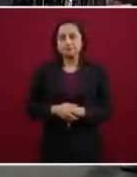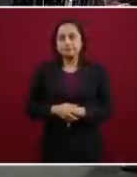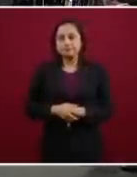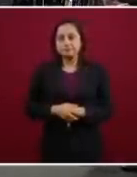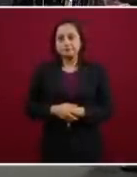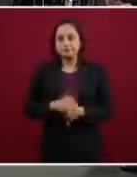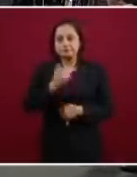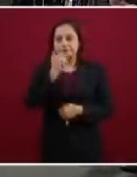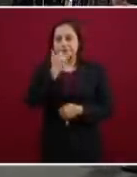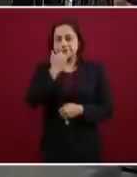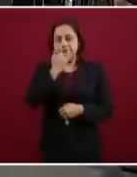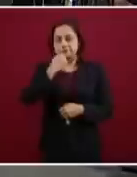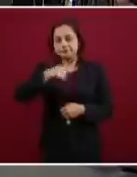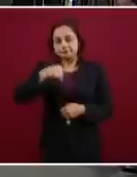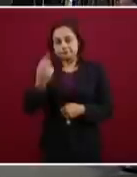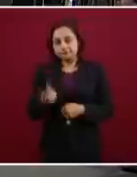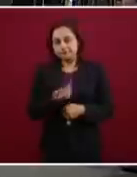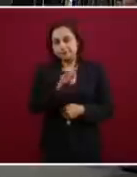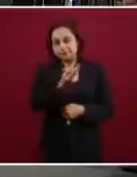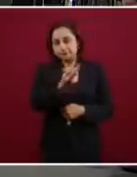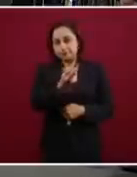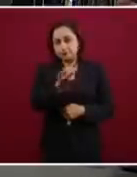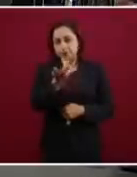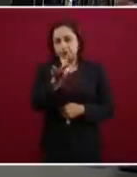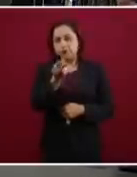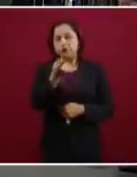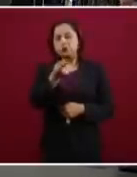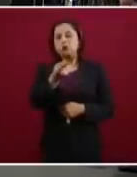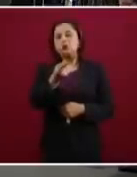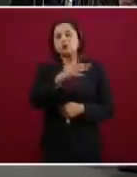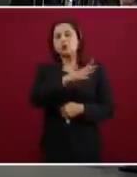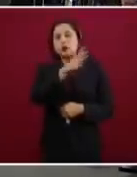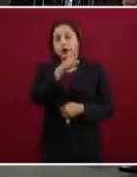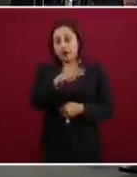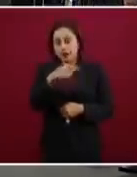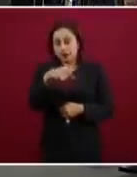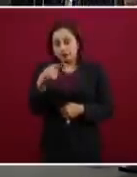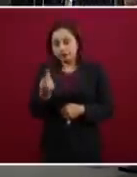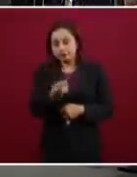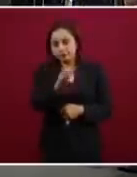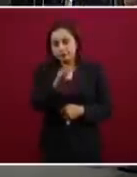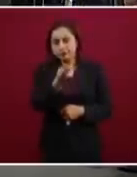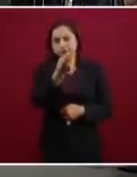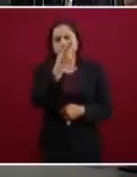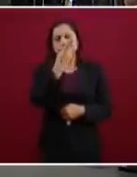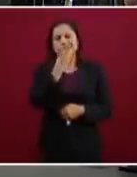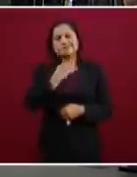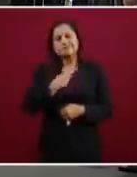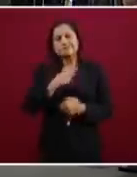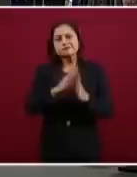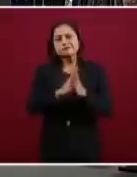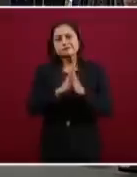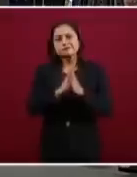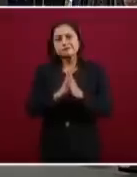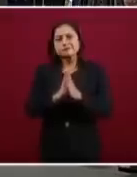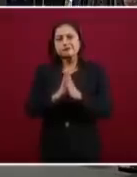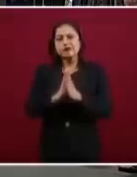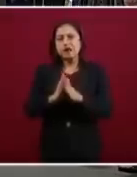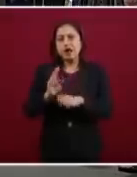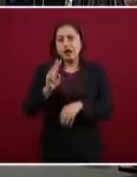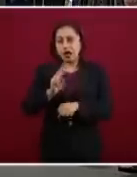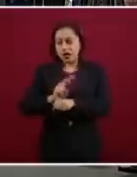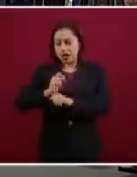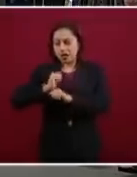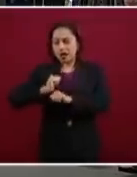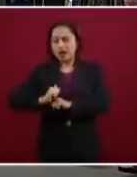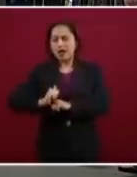perdón la pregunta sería para el general por favor si nos puede decir qué respuesta dio la fiscalía porque jamás